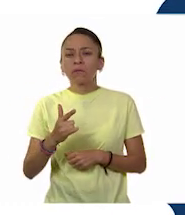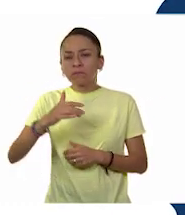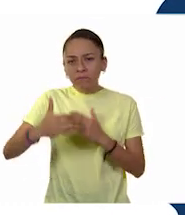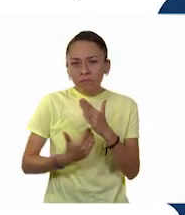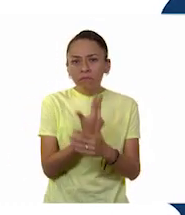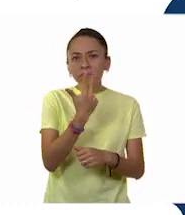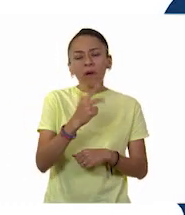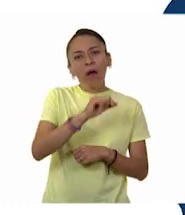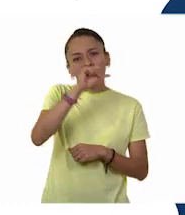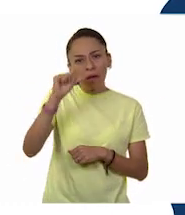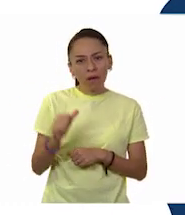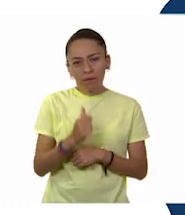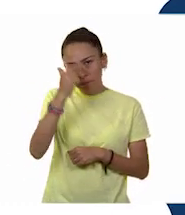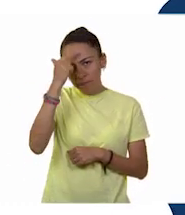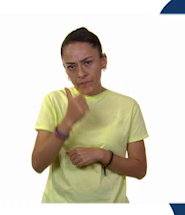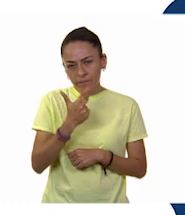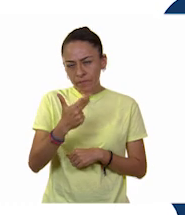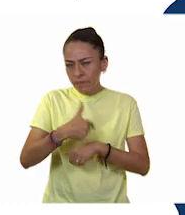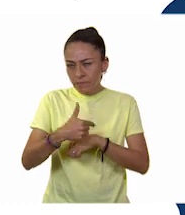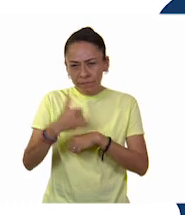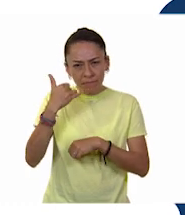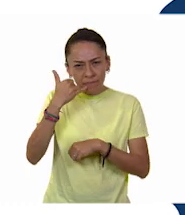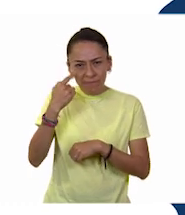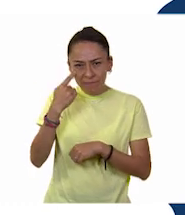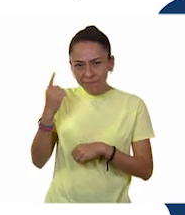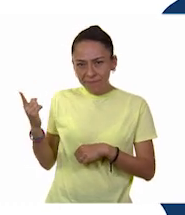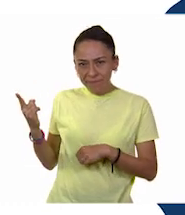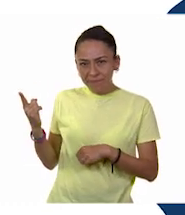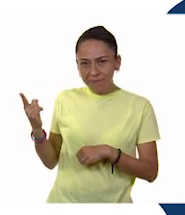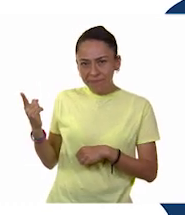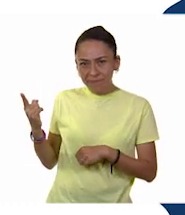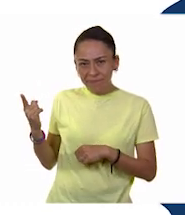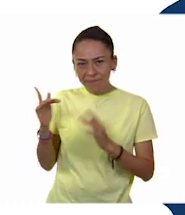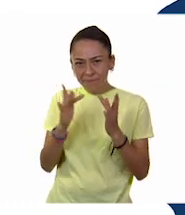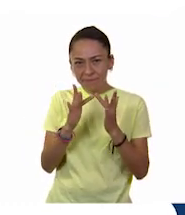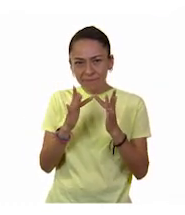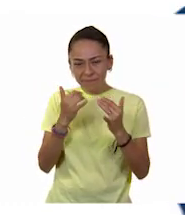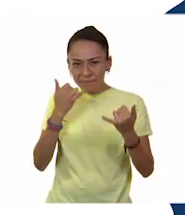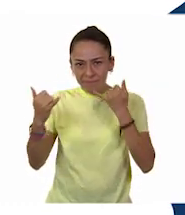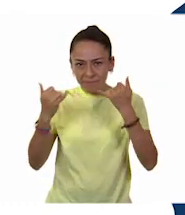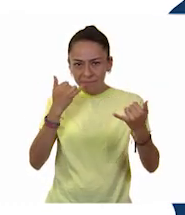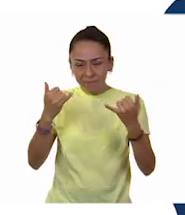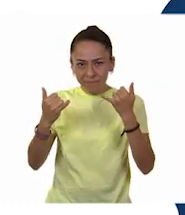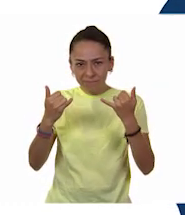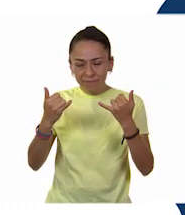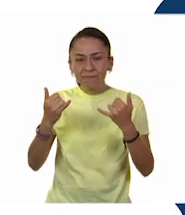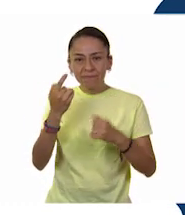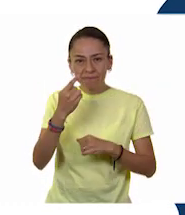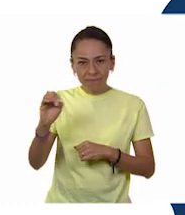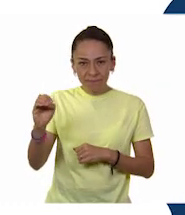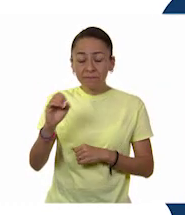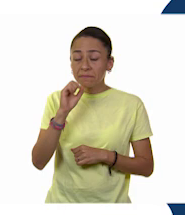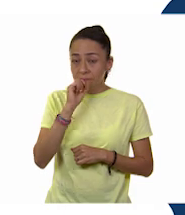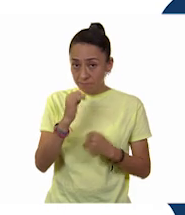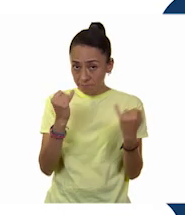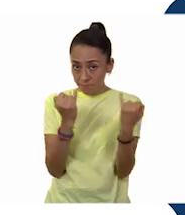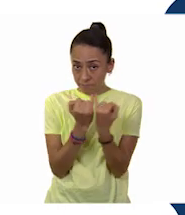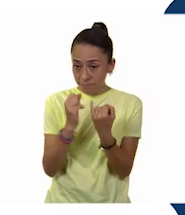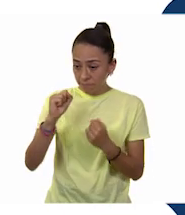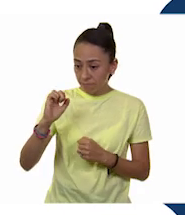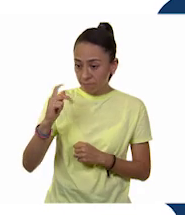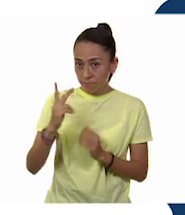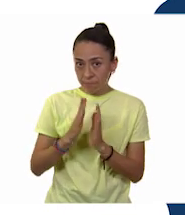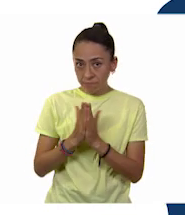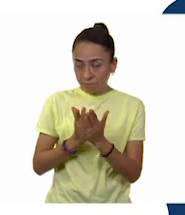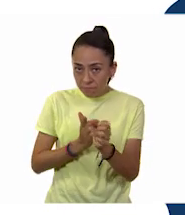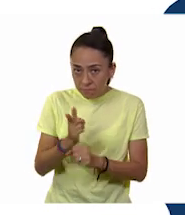55 41 72 04 13, con 100 líneas. También puedes encontrar los libros de texto